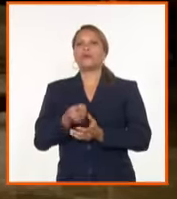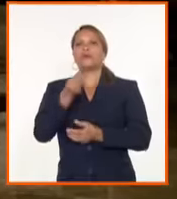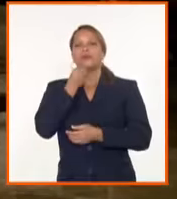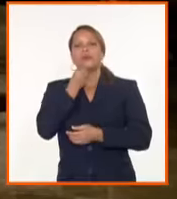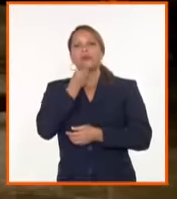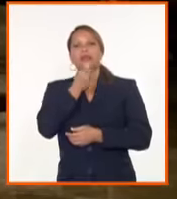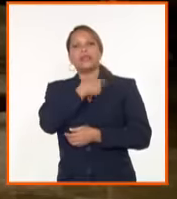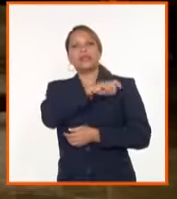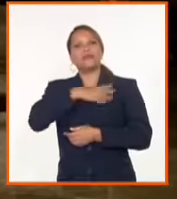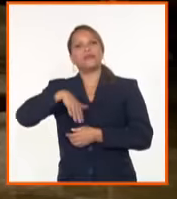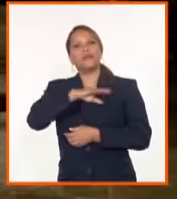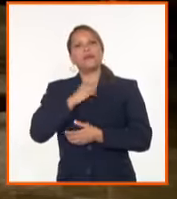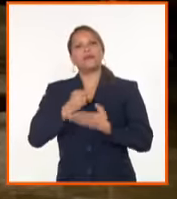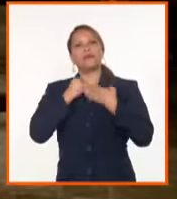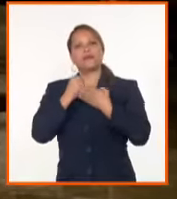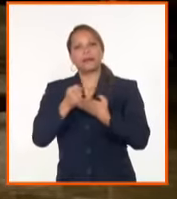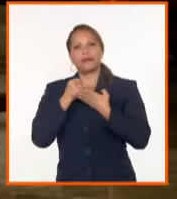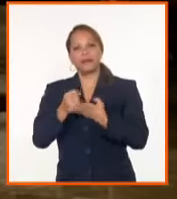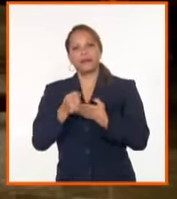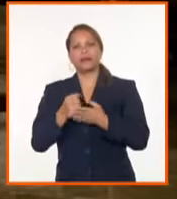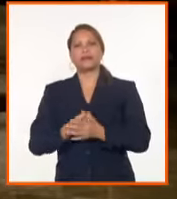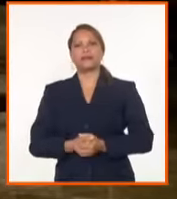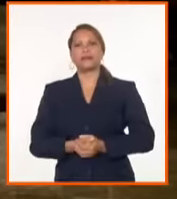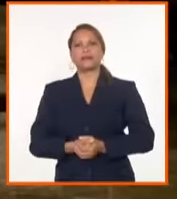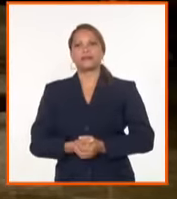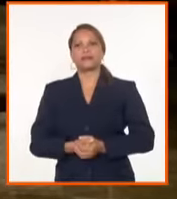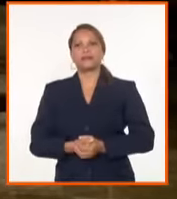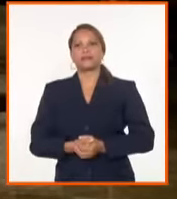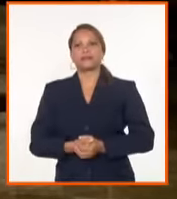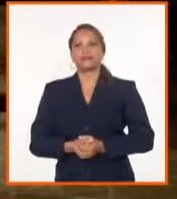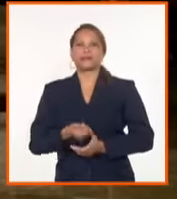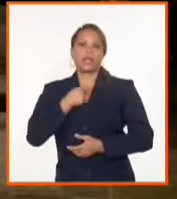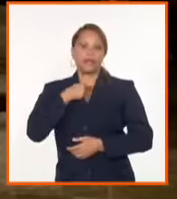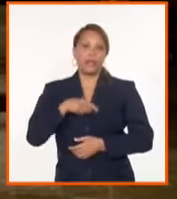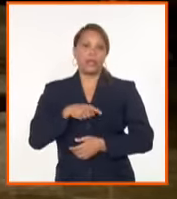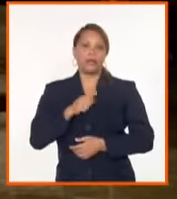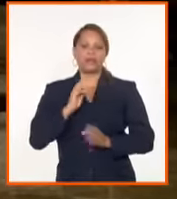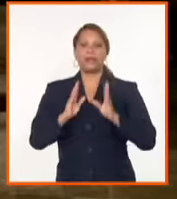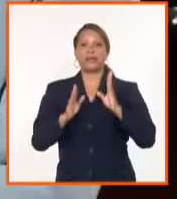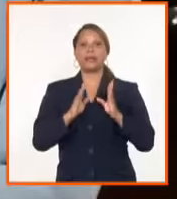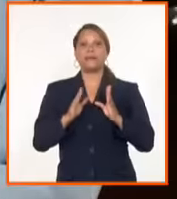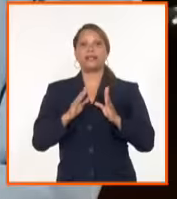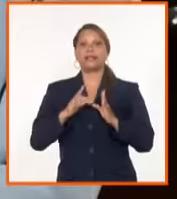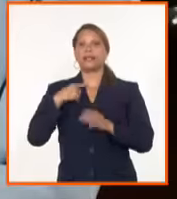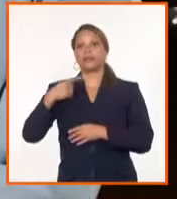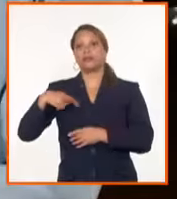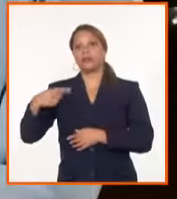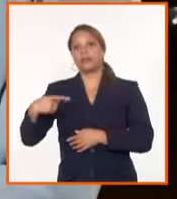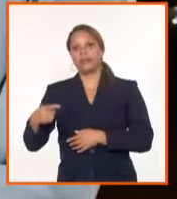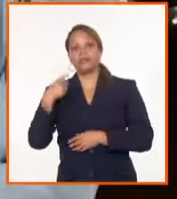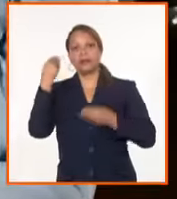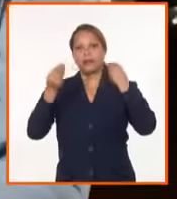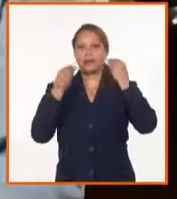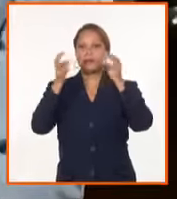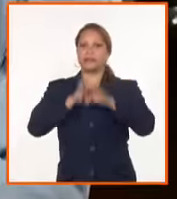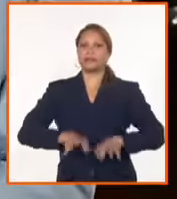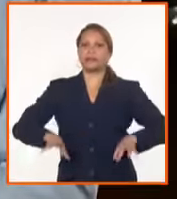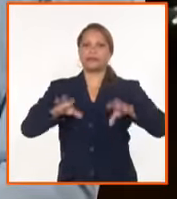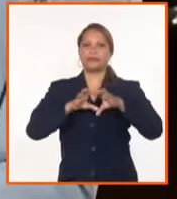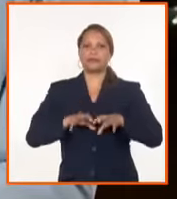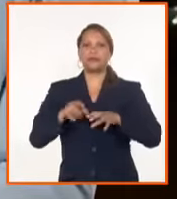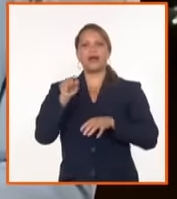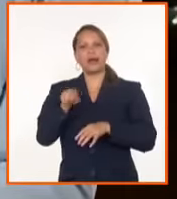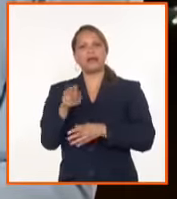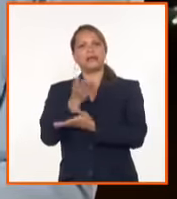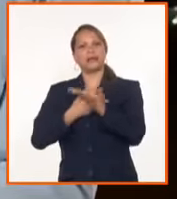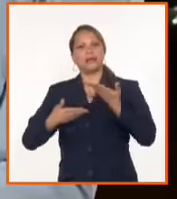la situación? Bueno, primero un enfoque de problema. Por ejemplo, los ejercicios que cotidianamente hacemos de análisis de la situación, donde intercambiamos